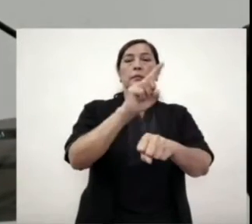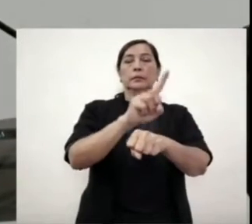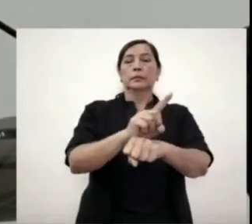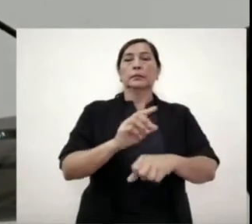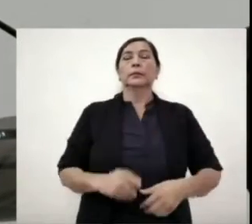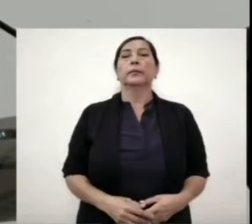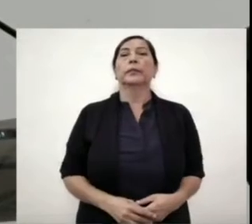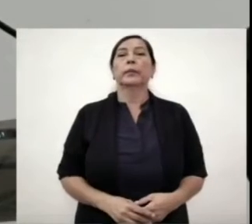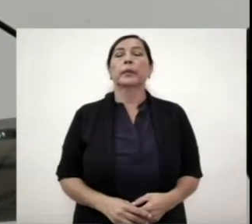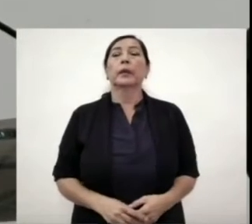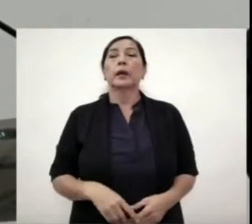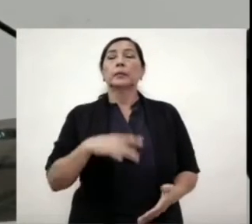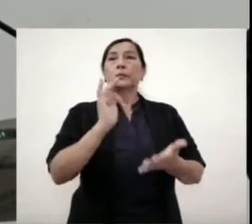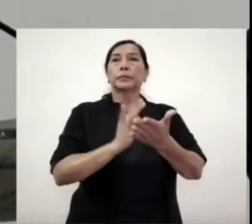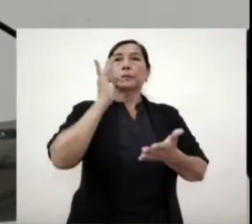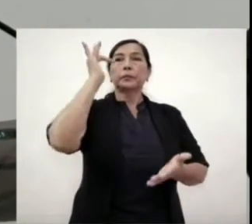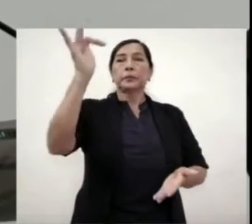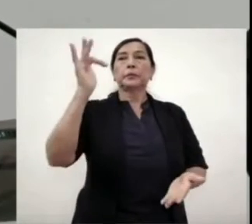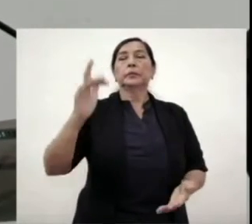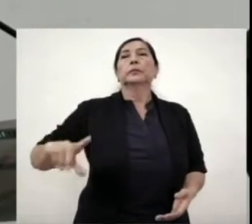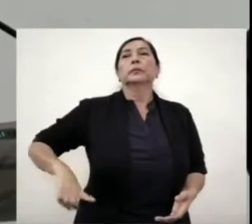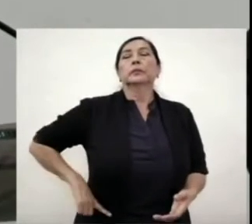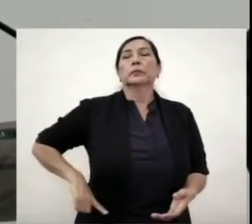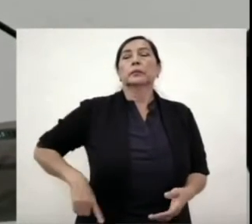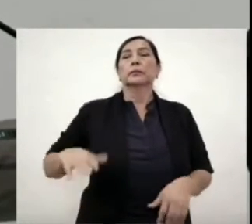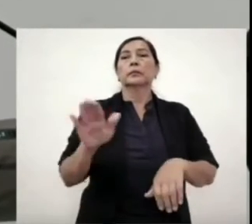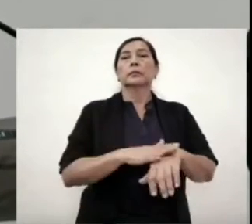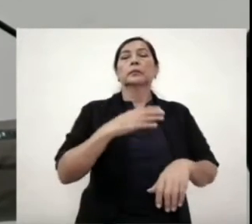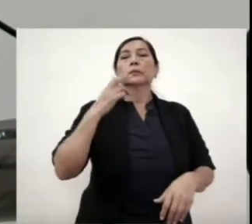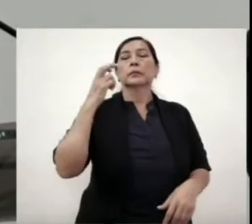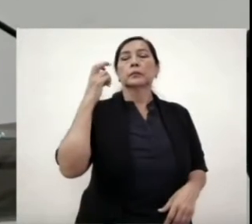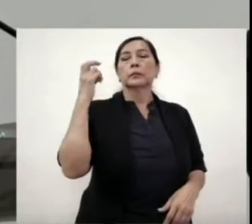todo su gabinete, por poner a Zamora